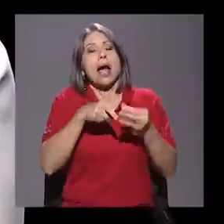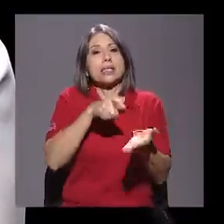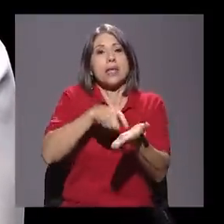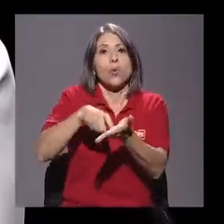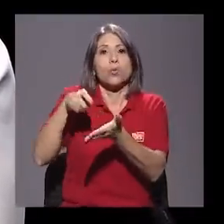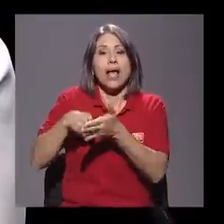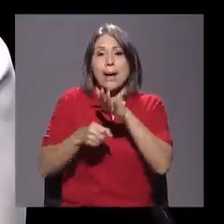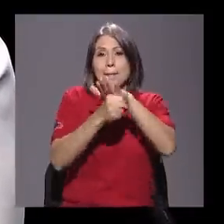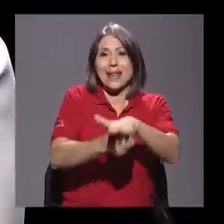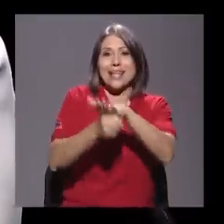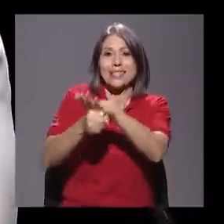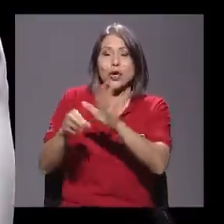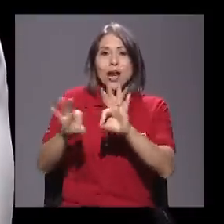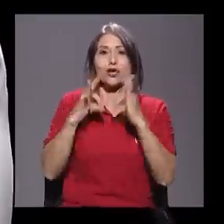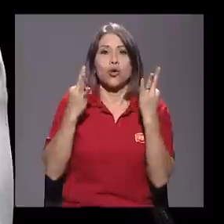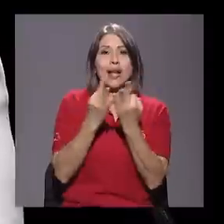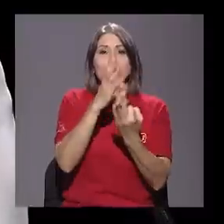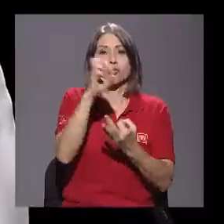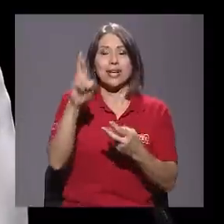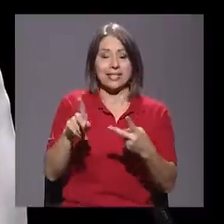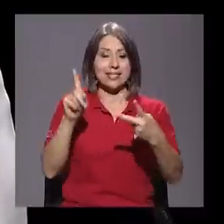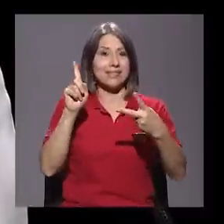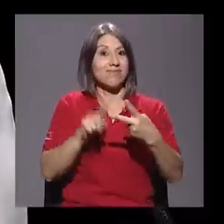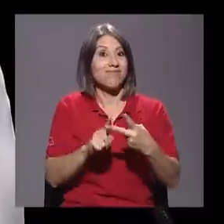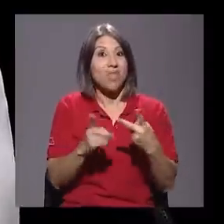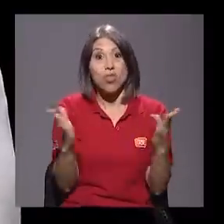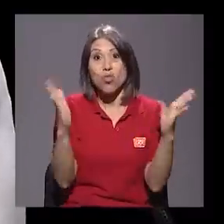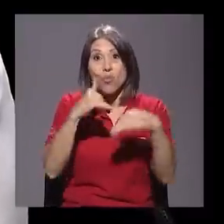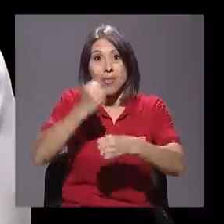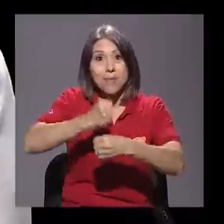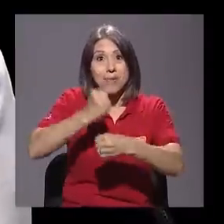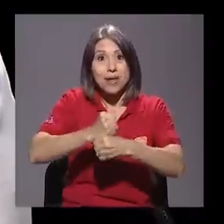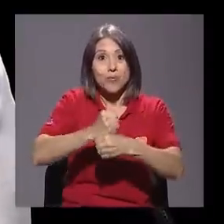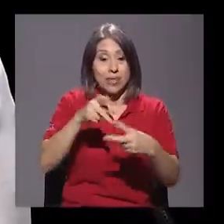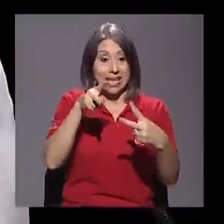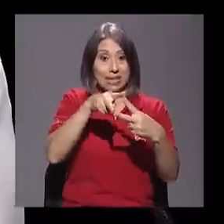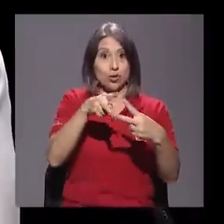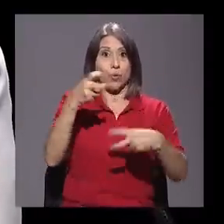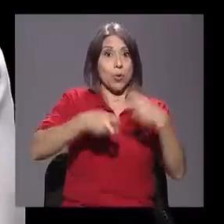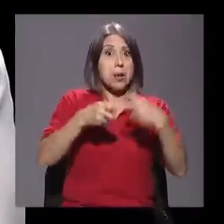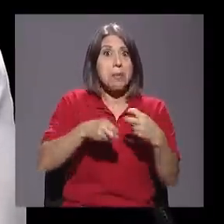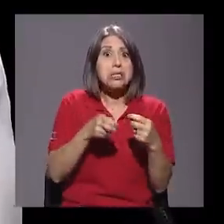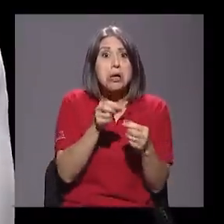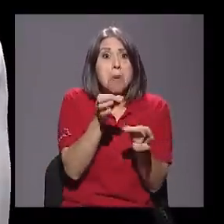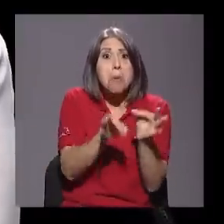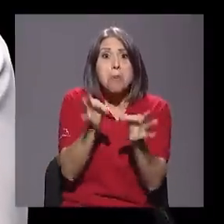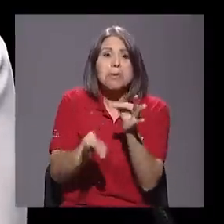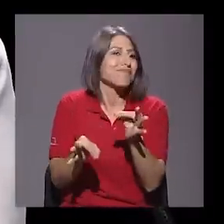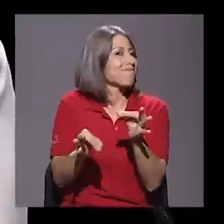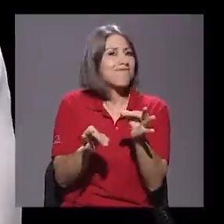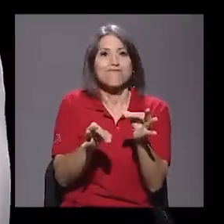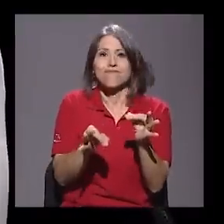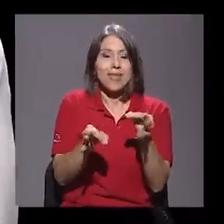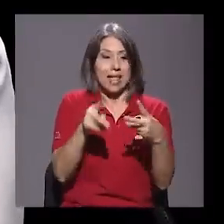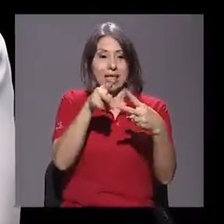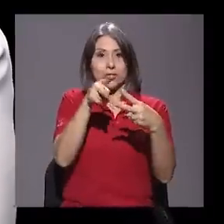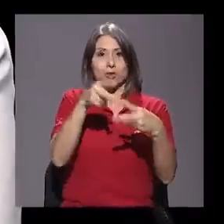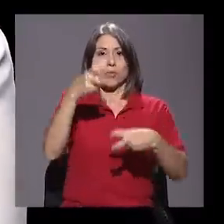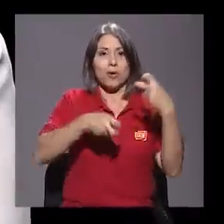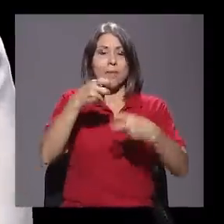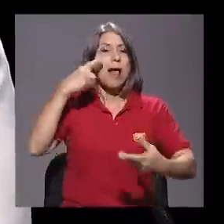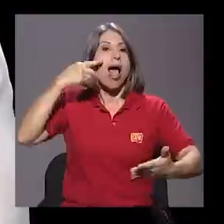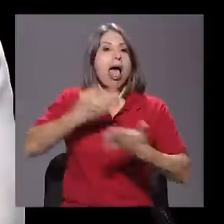hogares costarricenses. Gracias. Y el desempleo. Y esos no son problemas menores, esos son problemas que evidencian